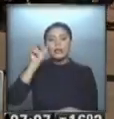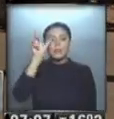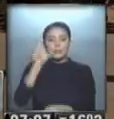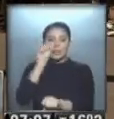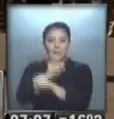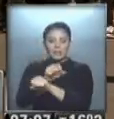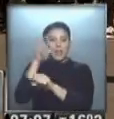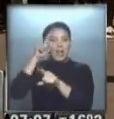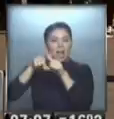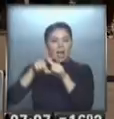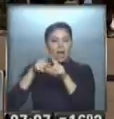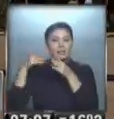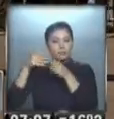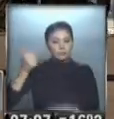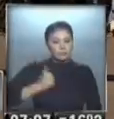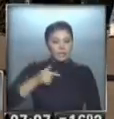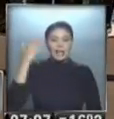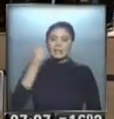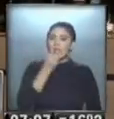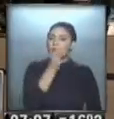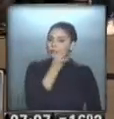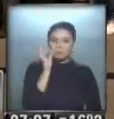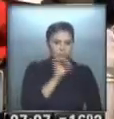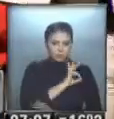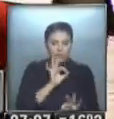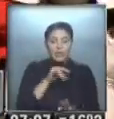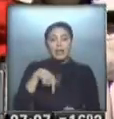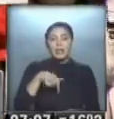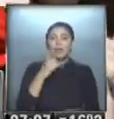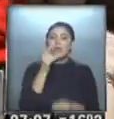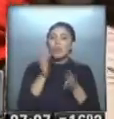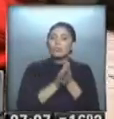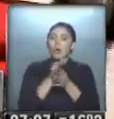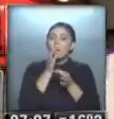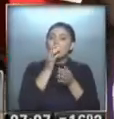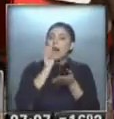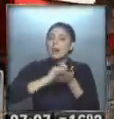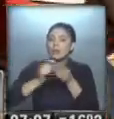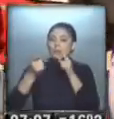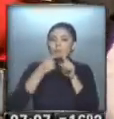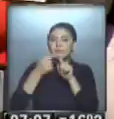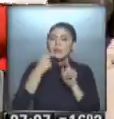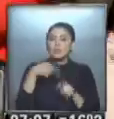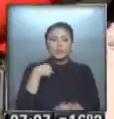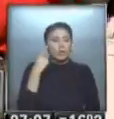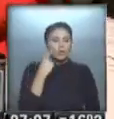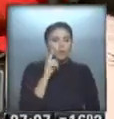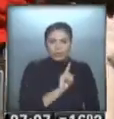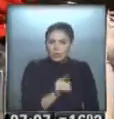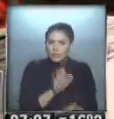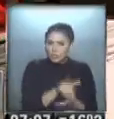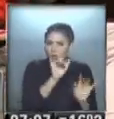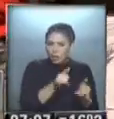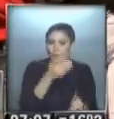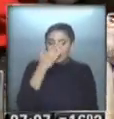Walter Binader, quien ayer se negó a declarar y en vez de breve diálogo con la prensa dijo no saber nada de la joven. Horas más tarde se conoció un